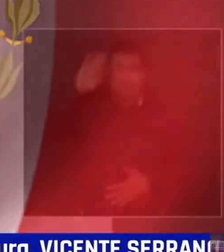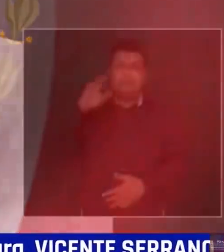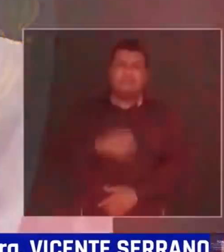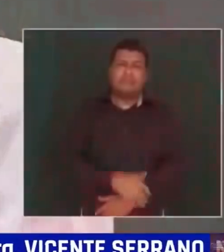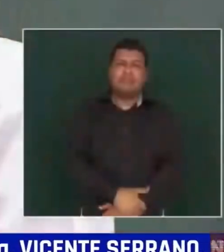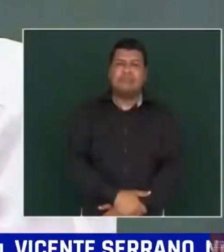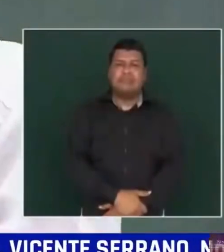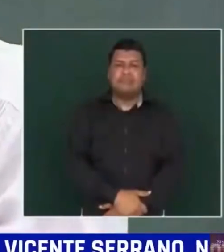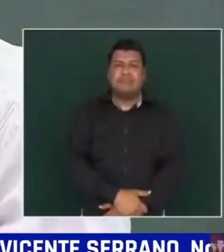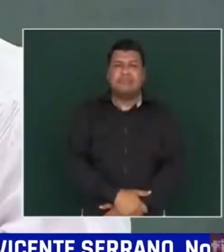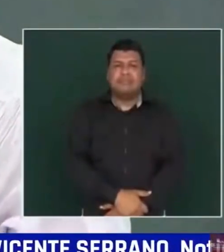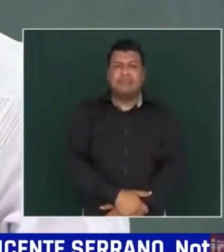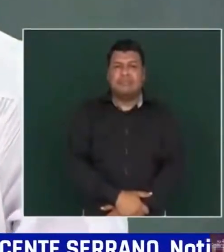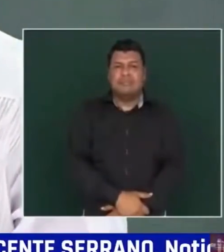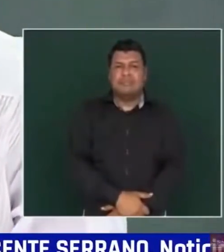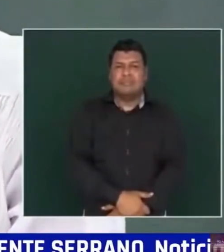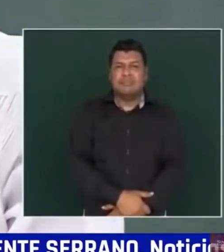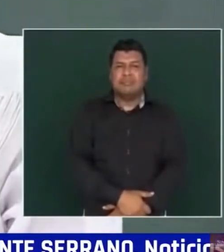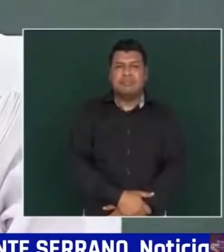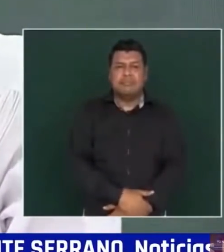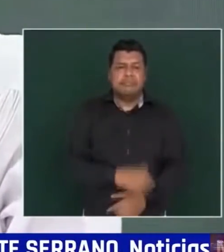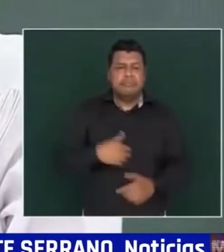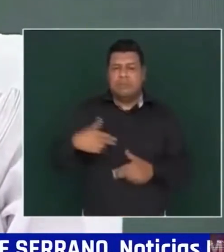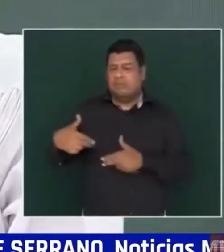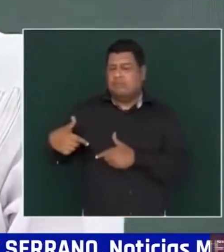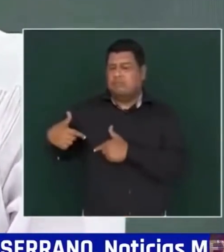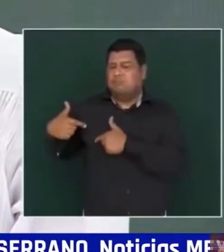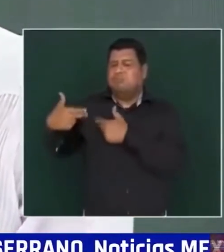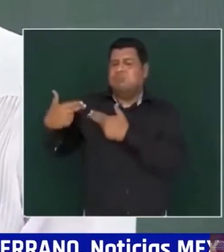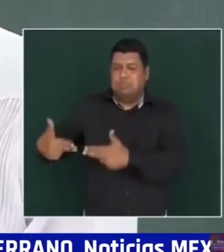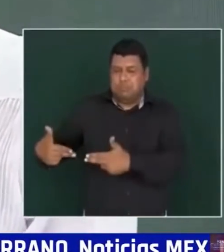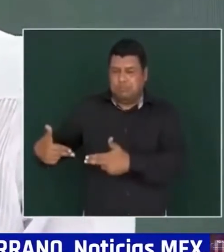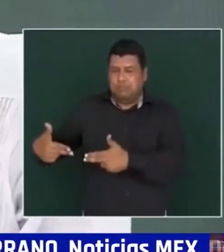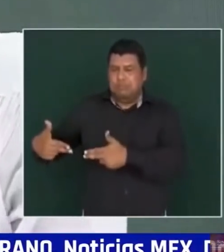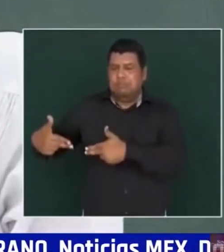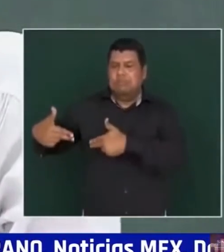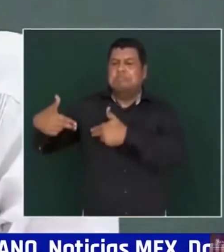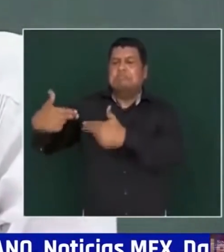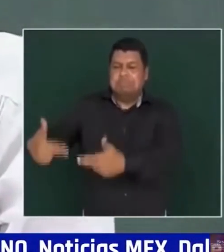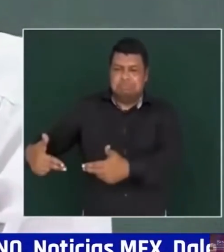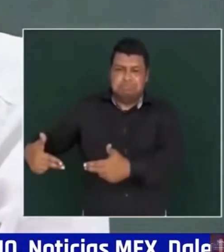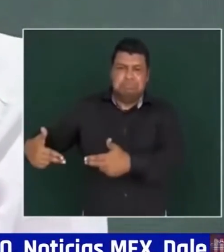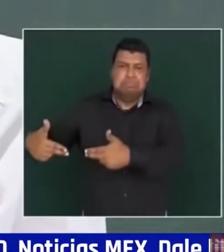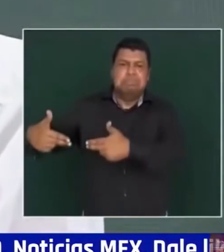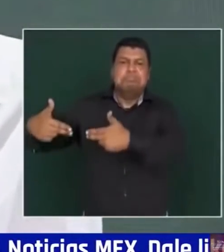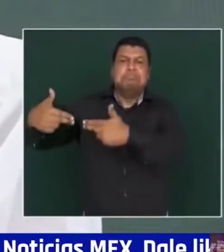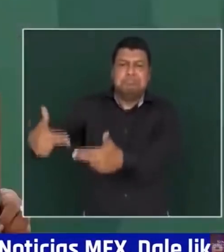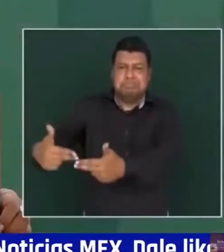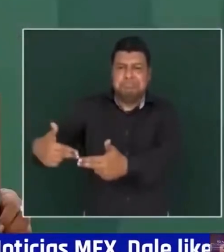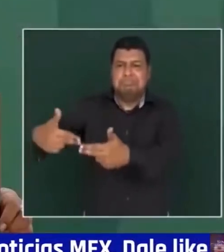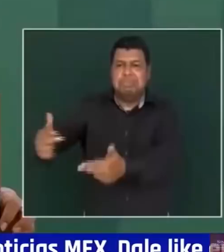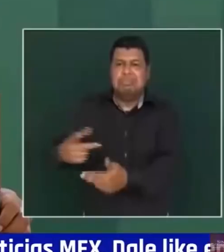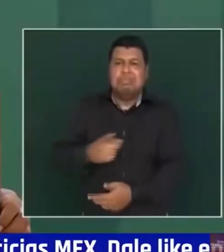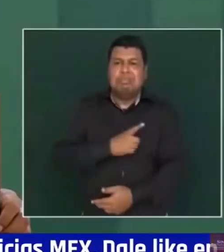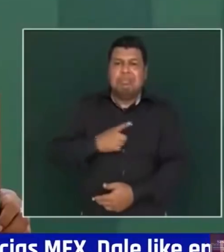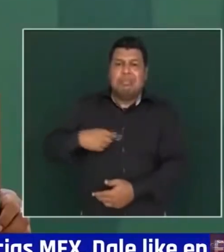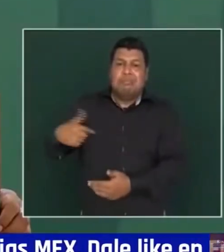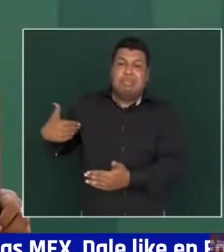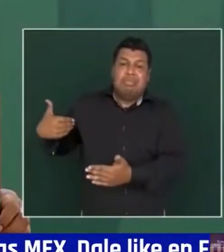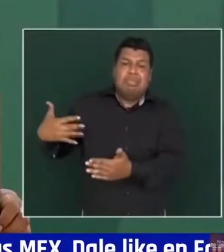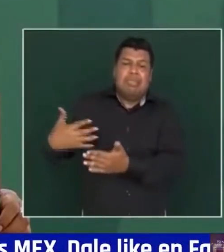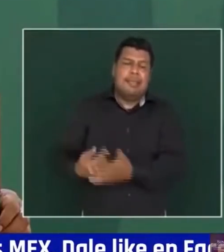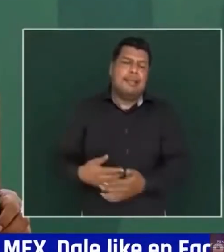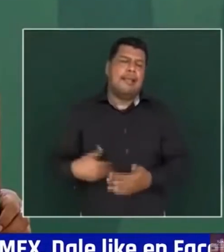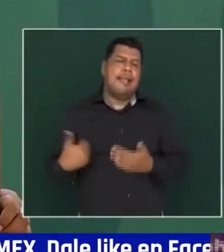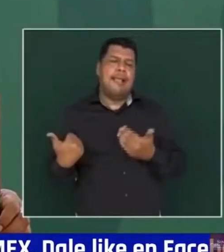administración pública, le dan clases estos maestrazos que venían de Chile huyendo de la dictadura, y también empieza